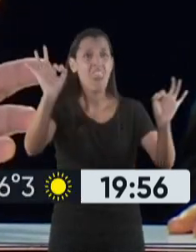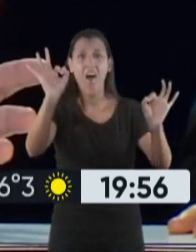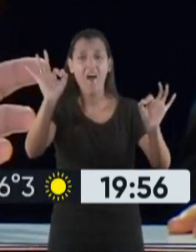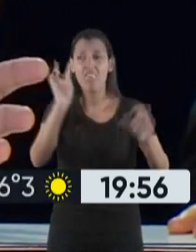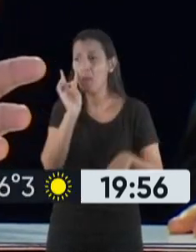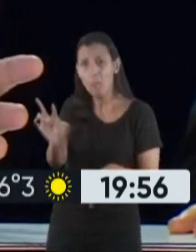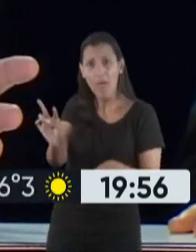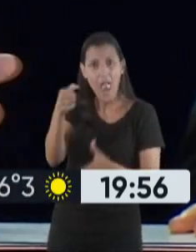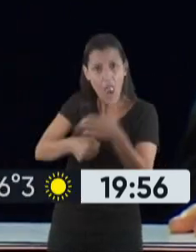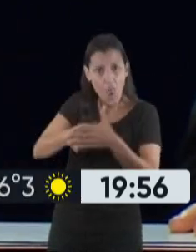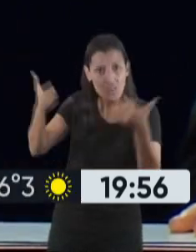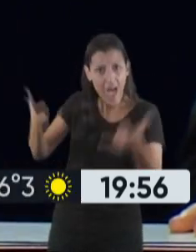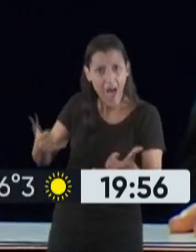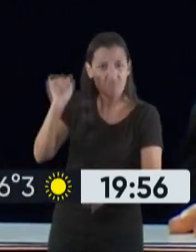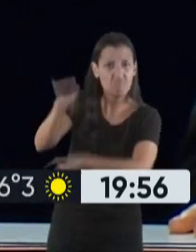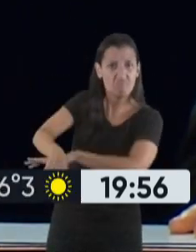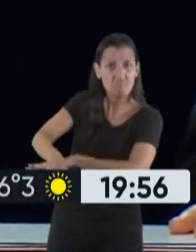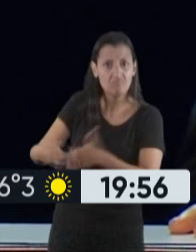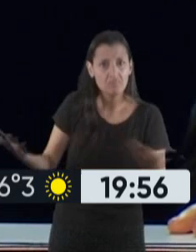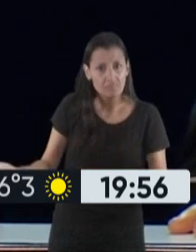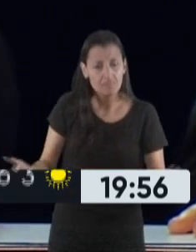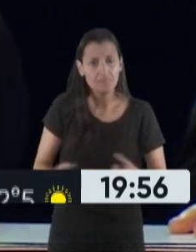mundo. Y